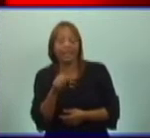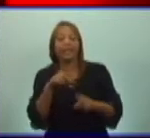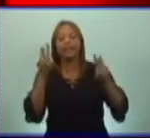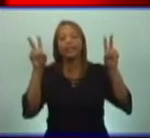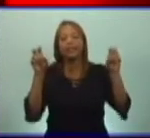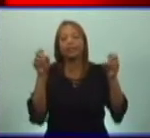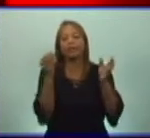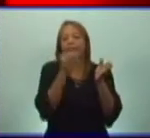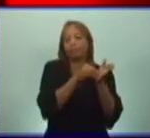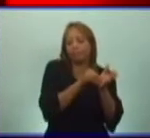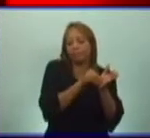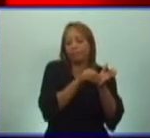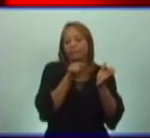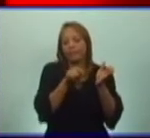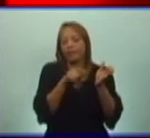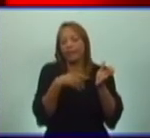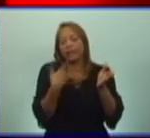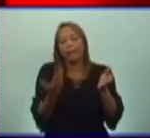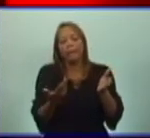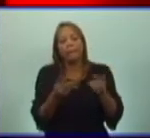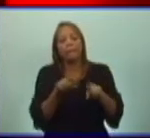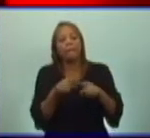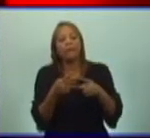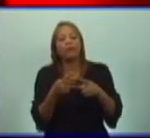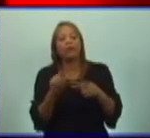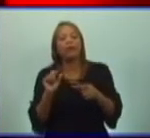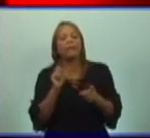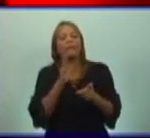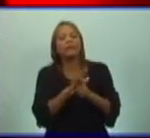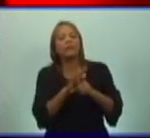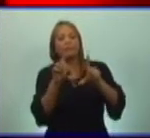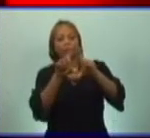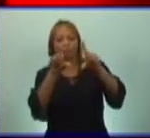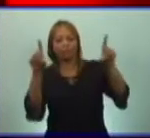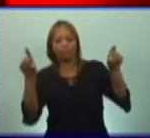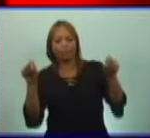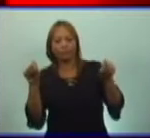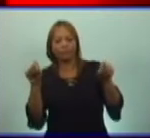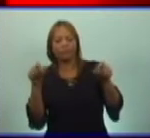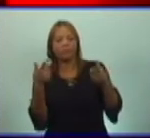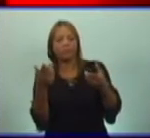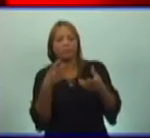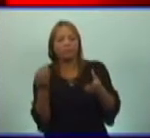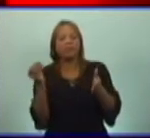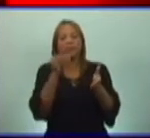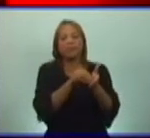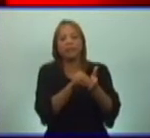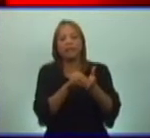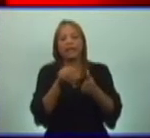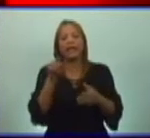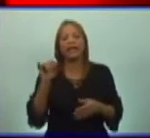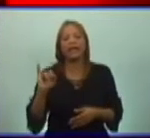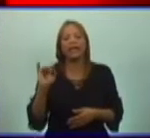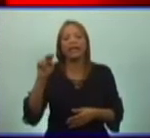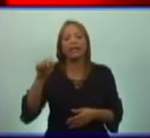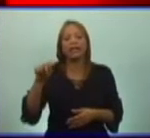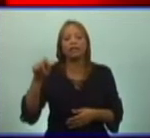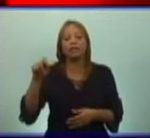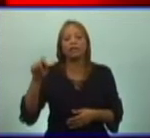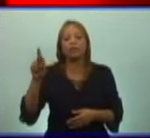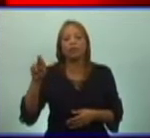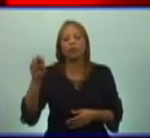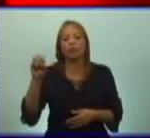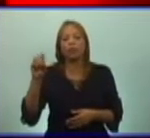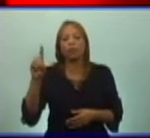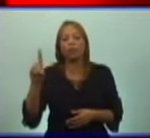a reflejar. Pero la introducción, ¿qué contiene la introducción de un trabajo práctico?